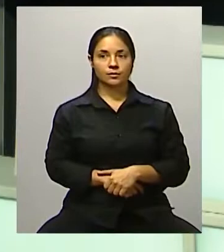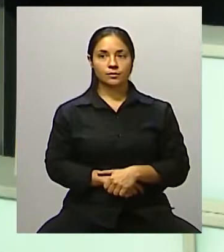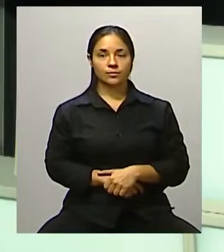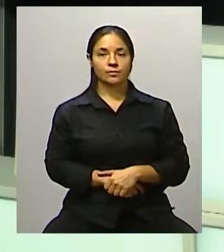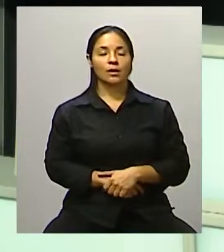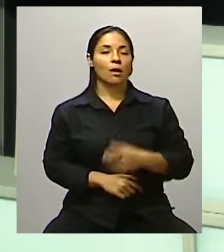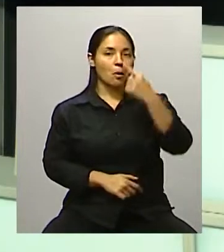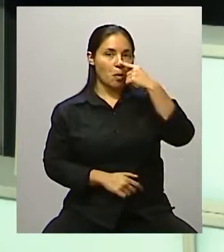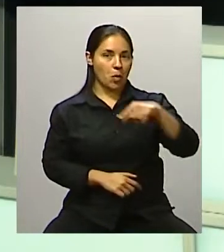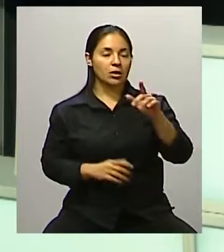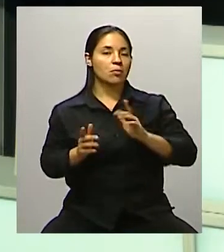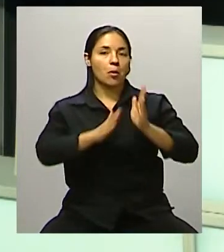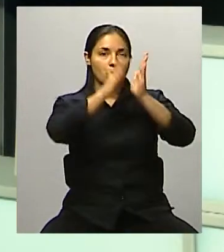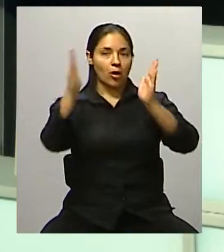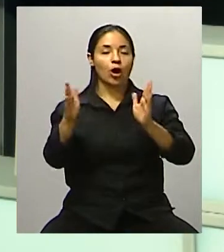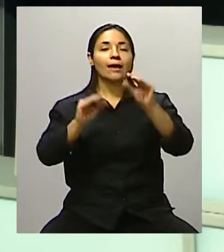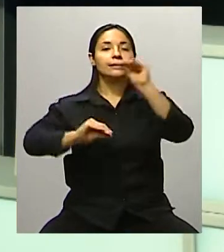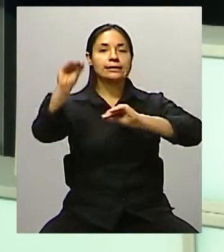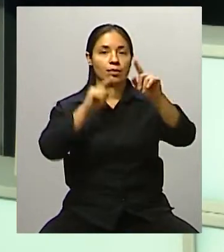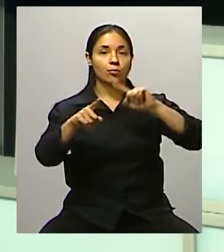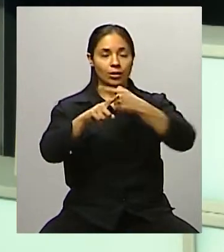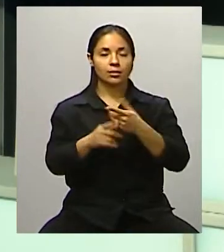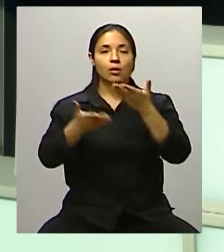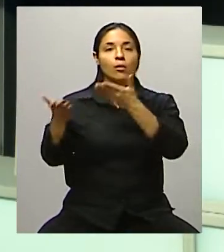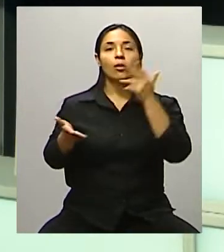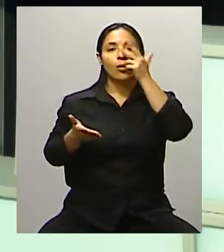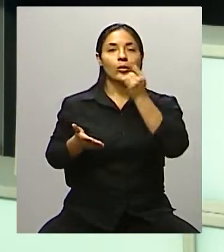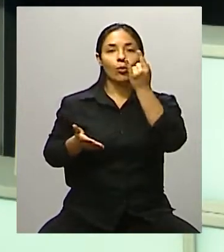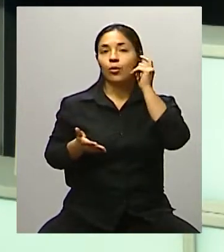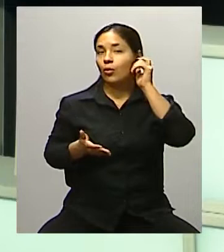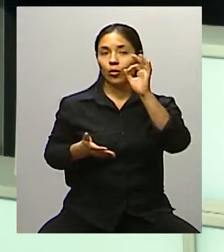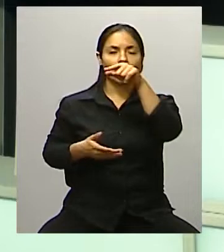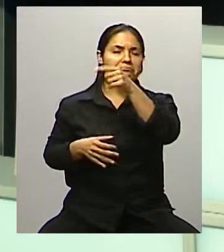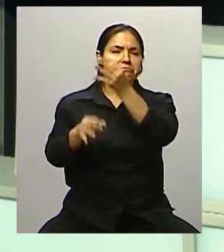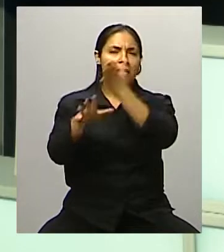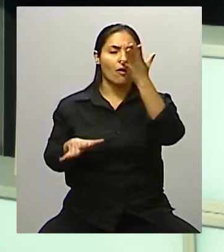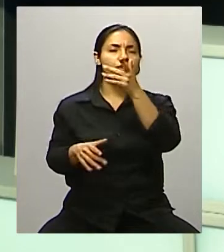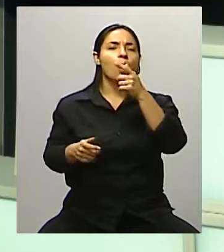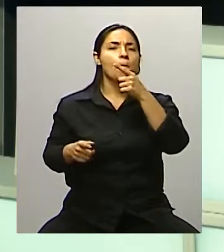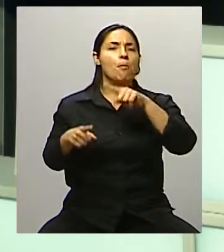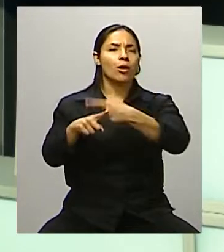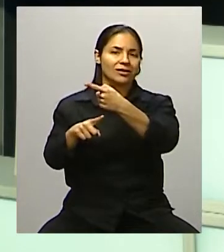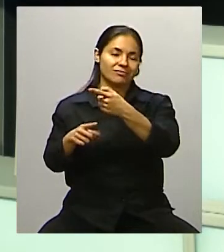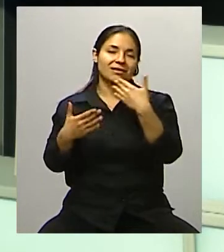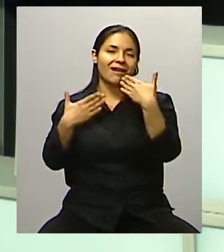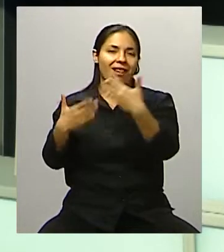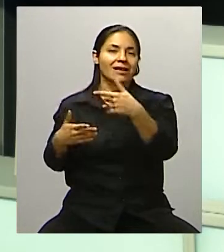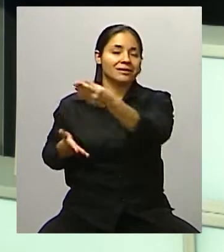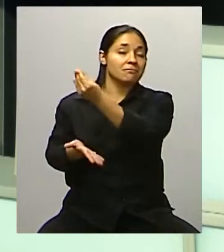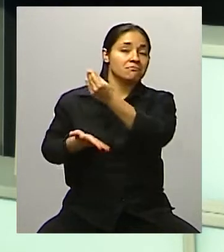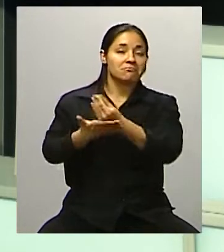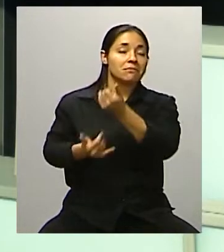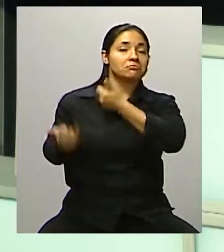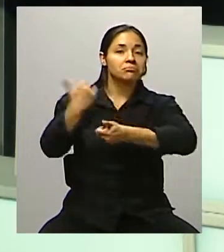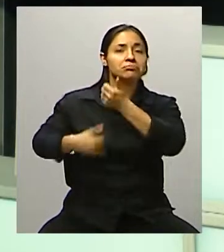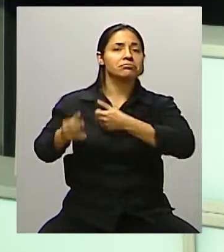Último bloque de Chat Político, estamos con Hugo Villanueva, politólogo, que bueno, ha tenido la amabilidad de atendernos para hablar un poquito de lo que está